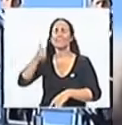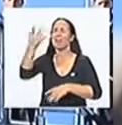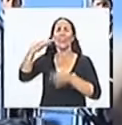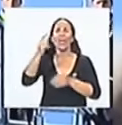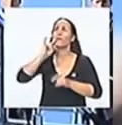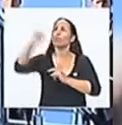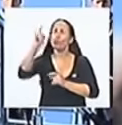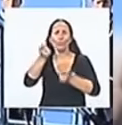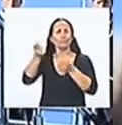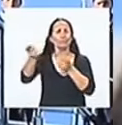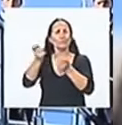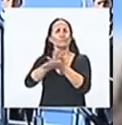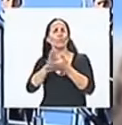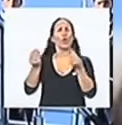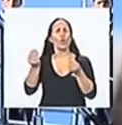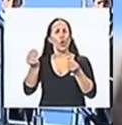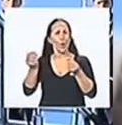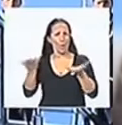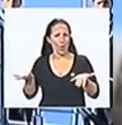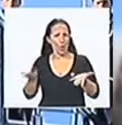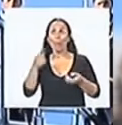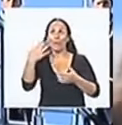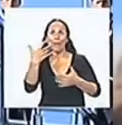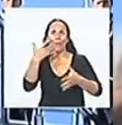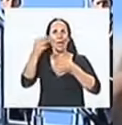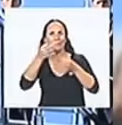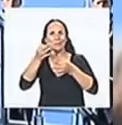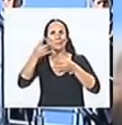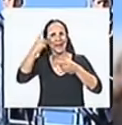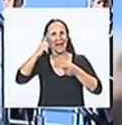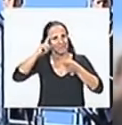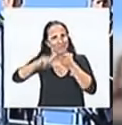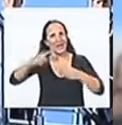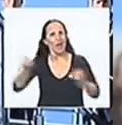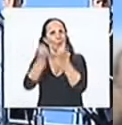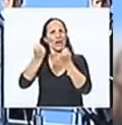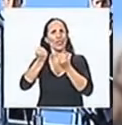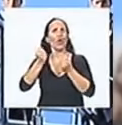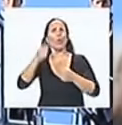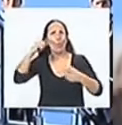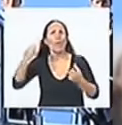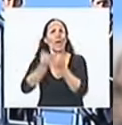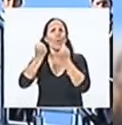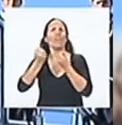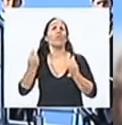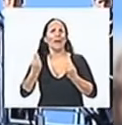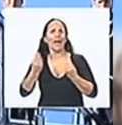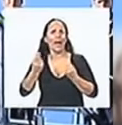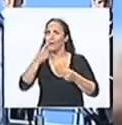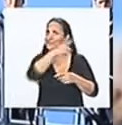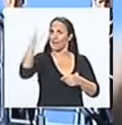genere las condiciones para poder llegar a un acuerdo que sea beneficioso e igualitario para